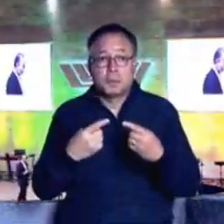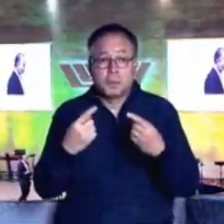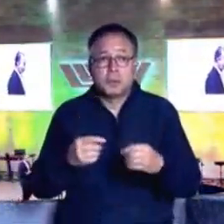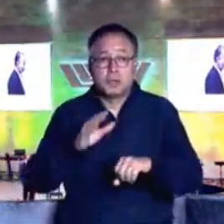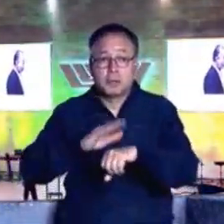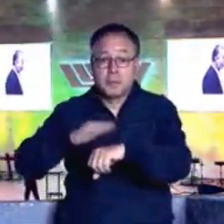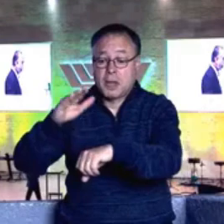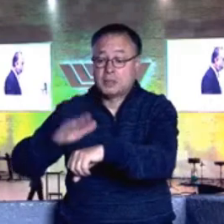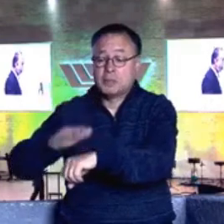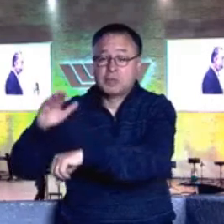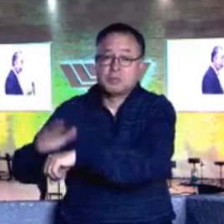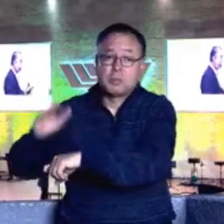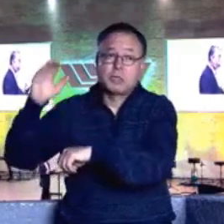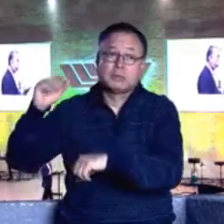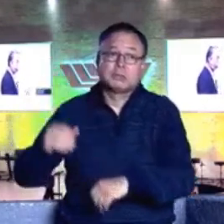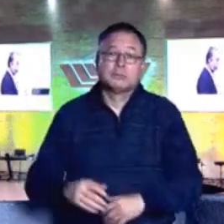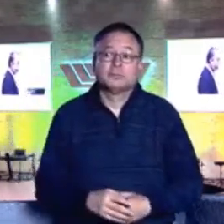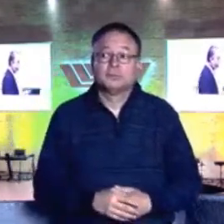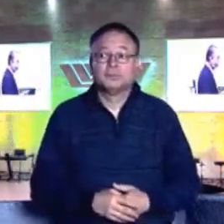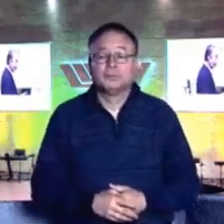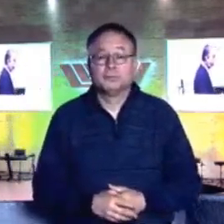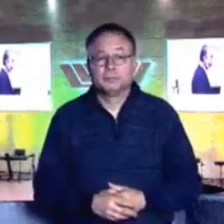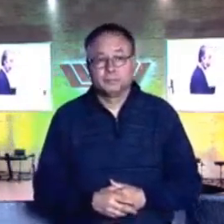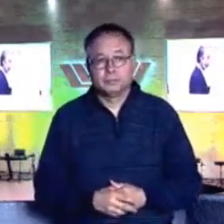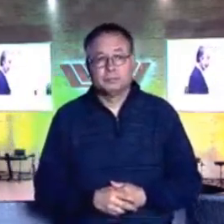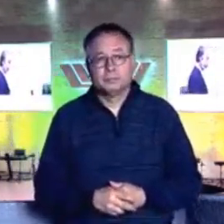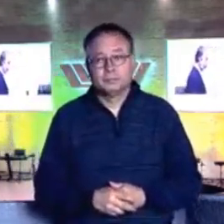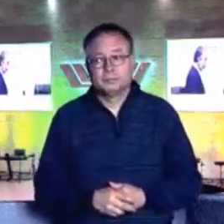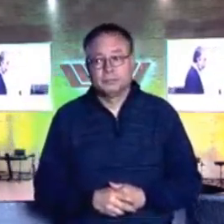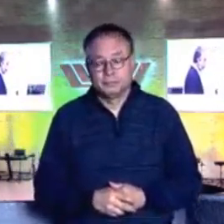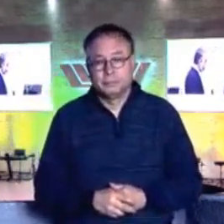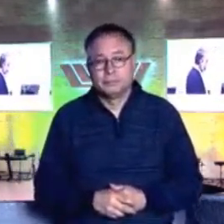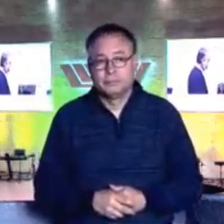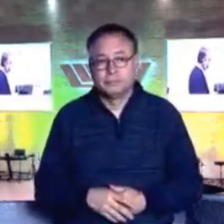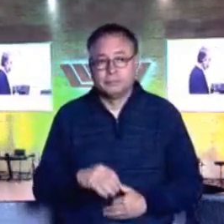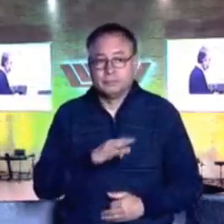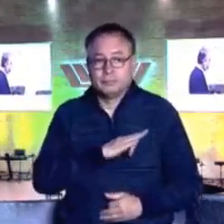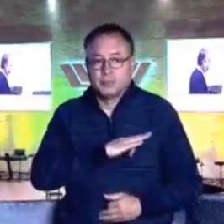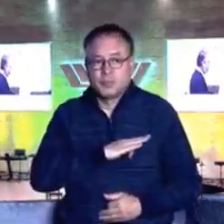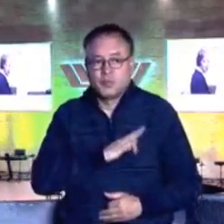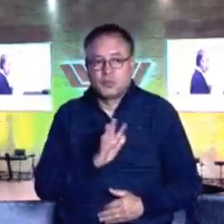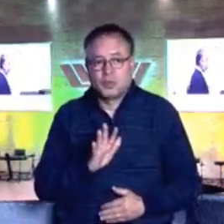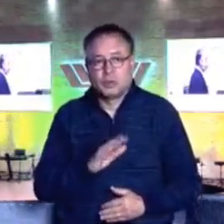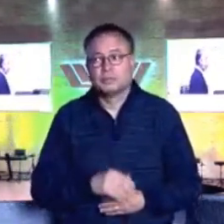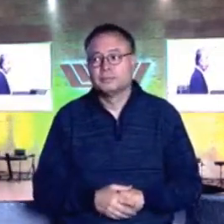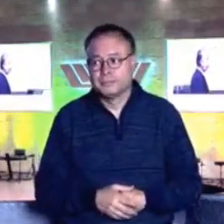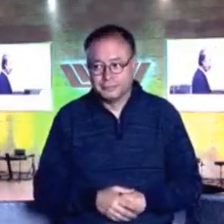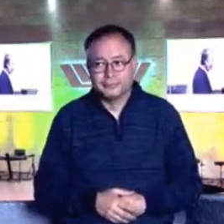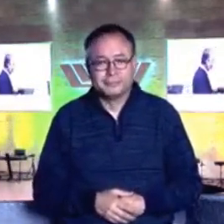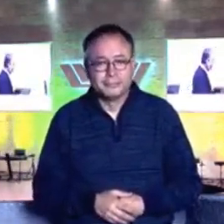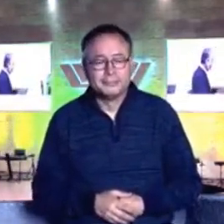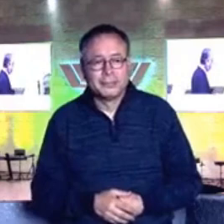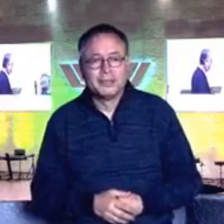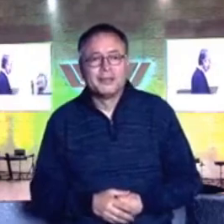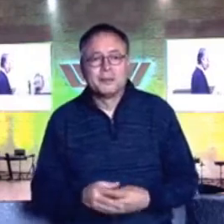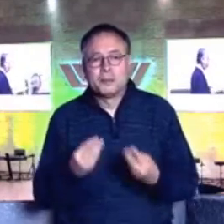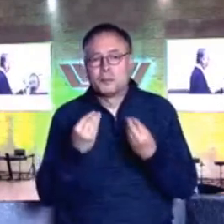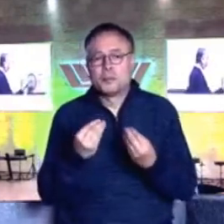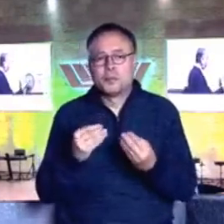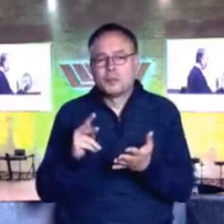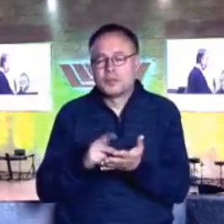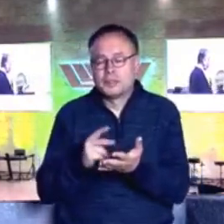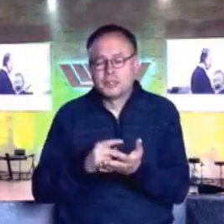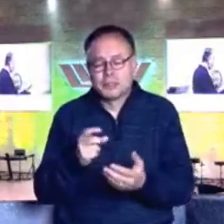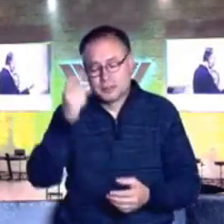más El señor puede darte mucho más muchas veces Dios nos sorprende y nosotros nos